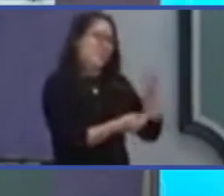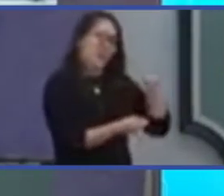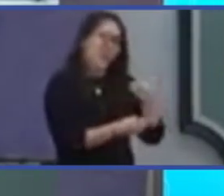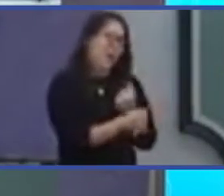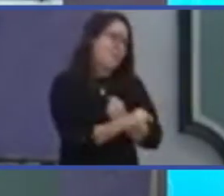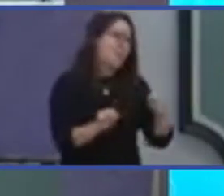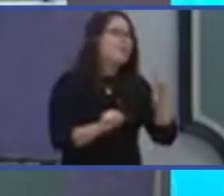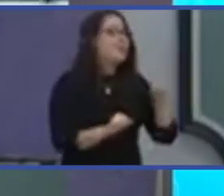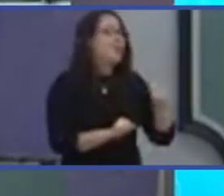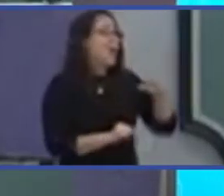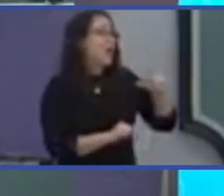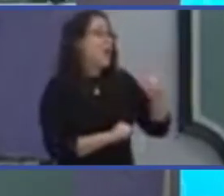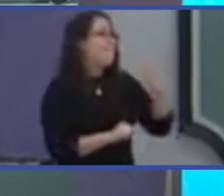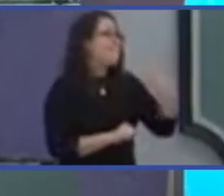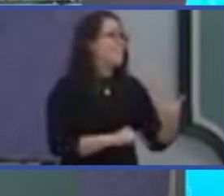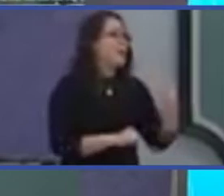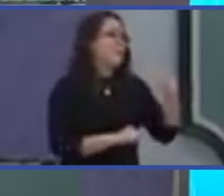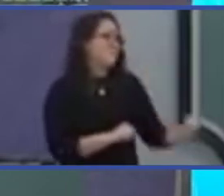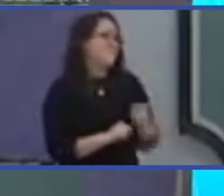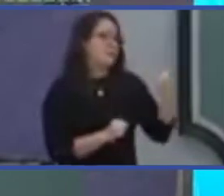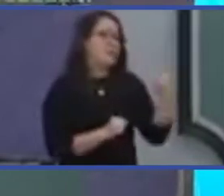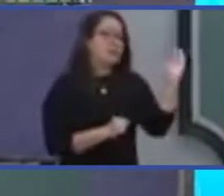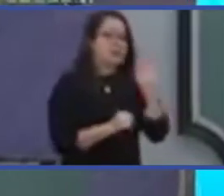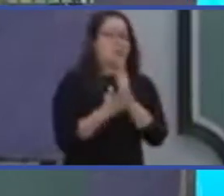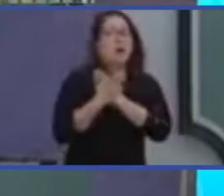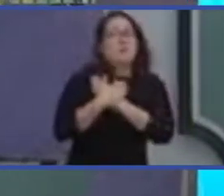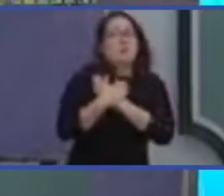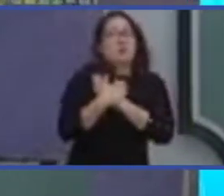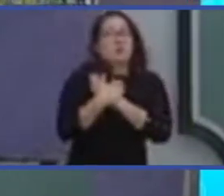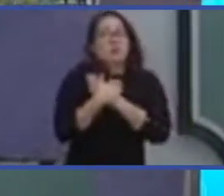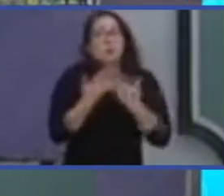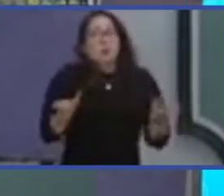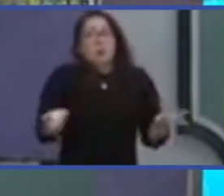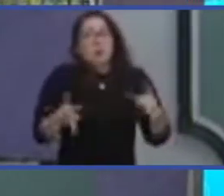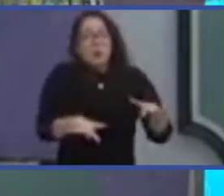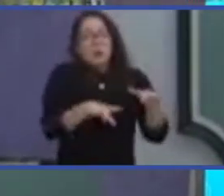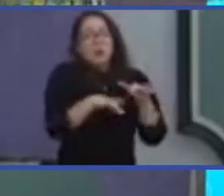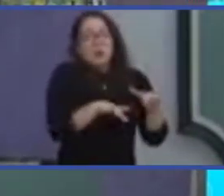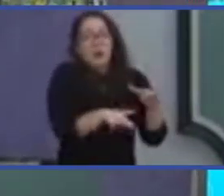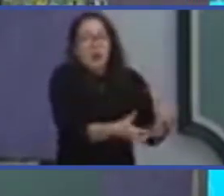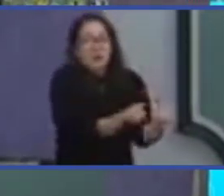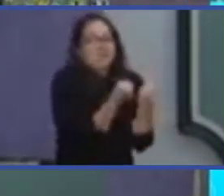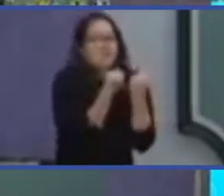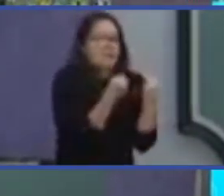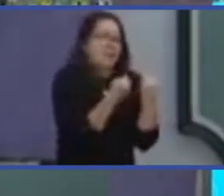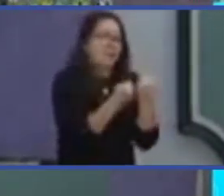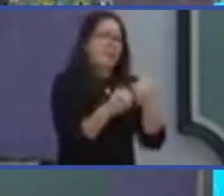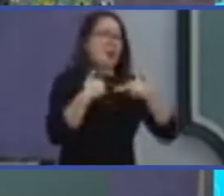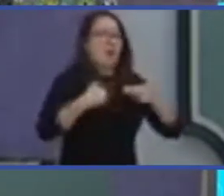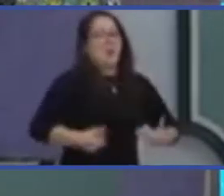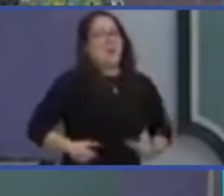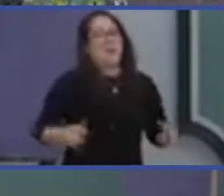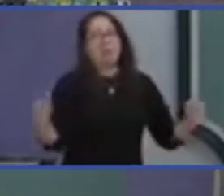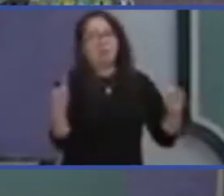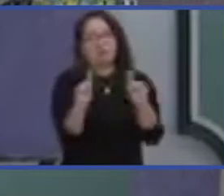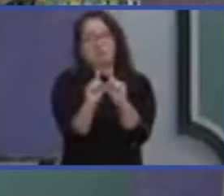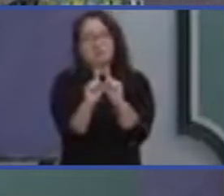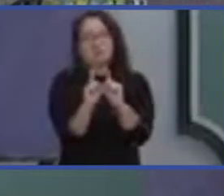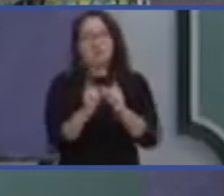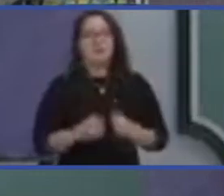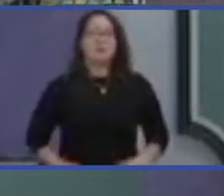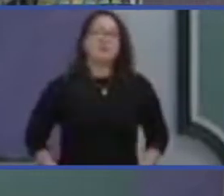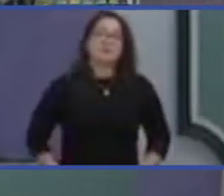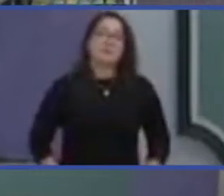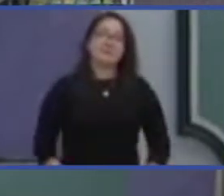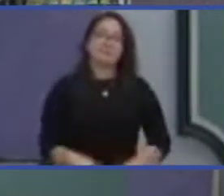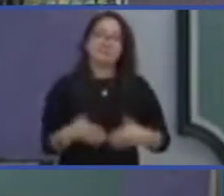porque el amor puede ser inconmensurable enorme entre los seres humanos bueno y por